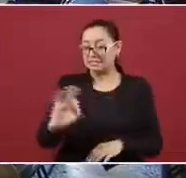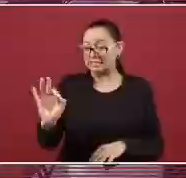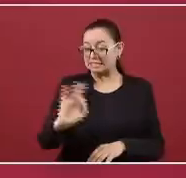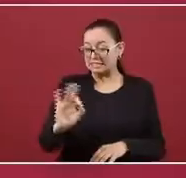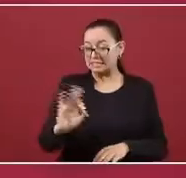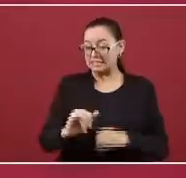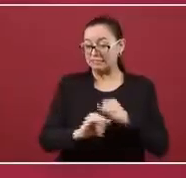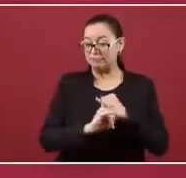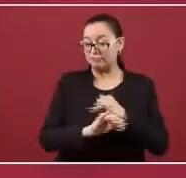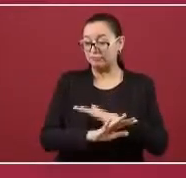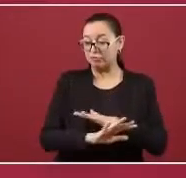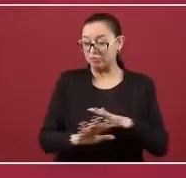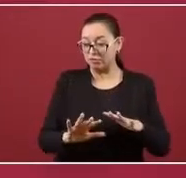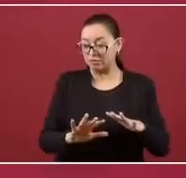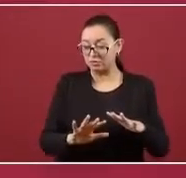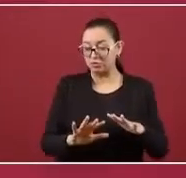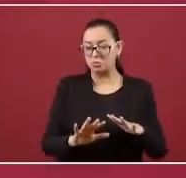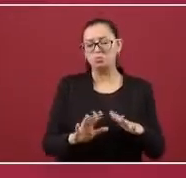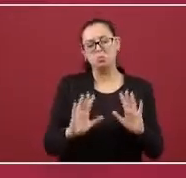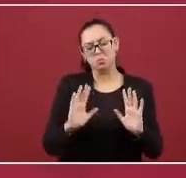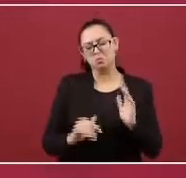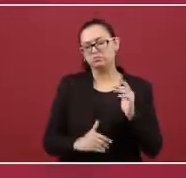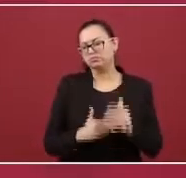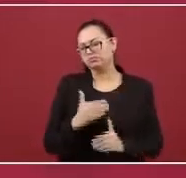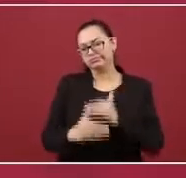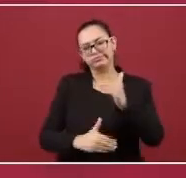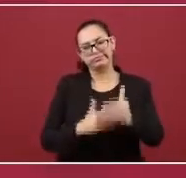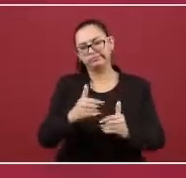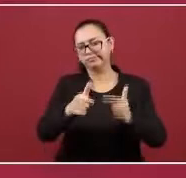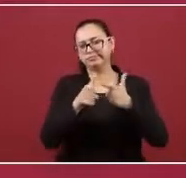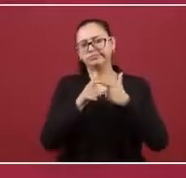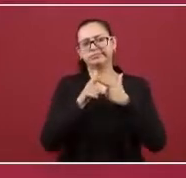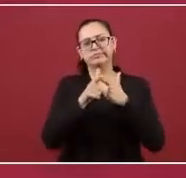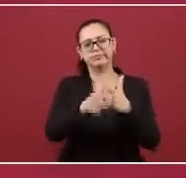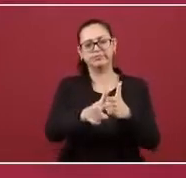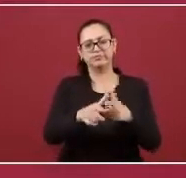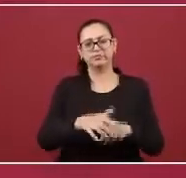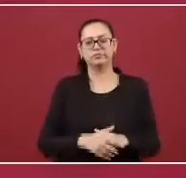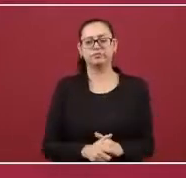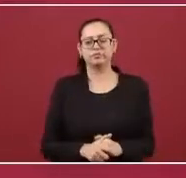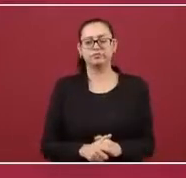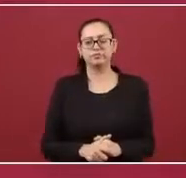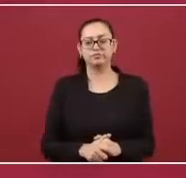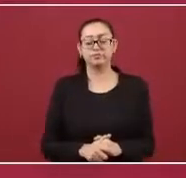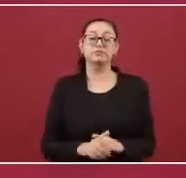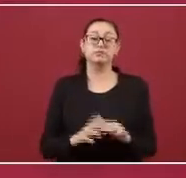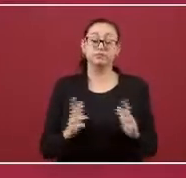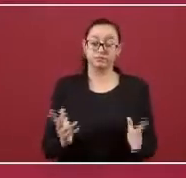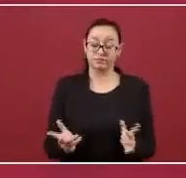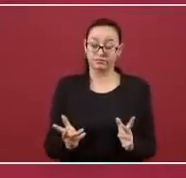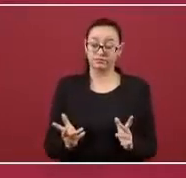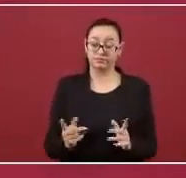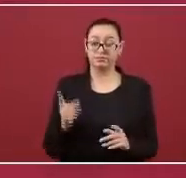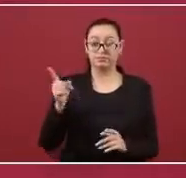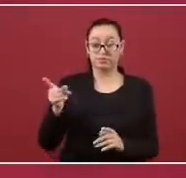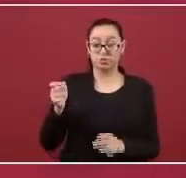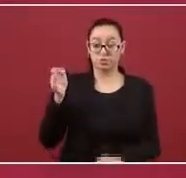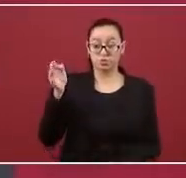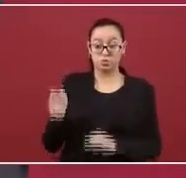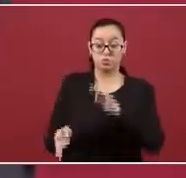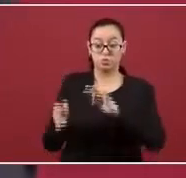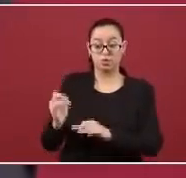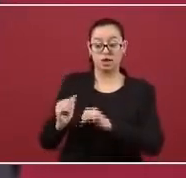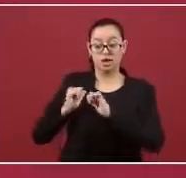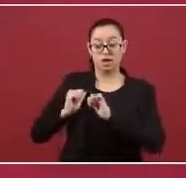seguimos el procedimiento judicial. Además, el Poder Judicial tiene